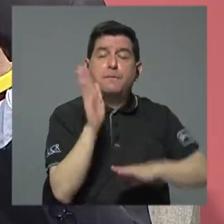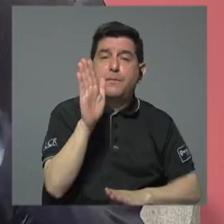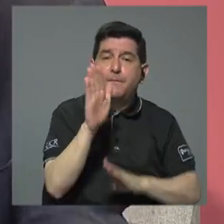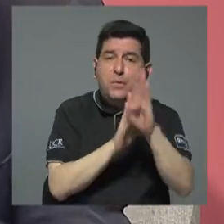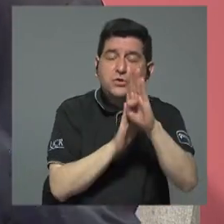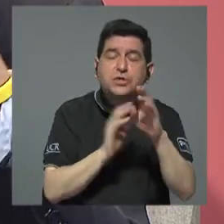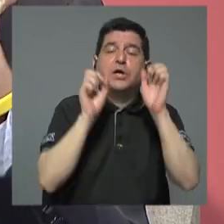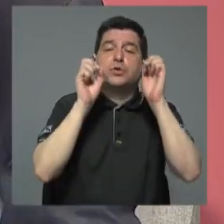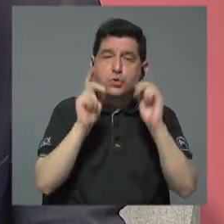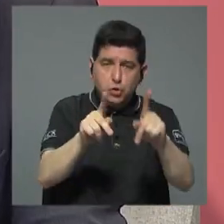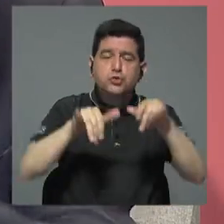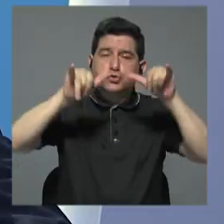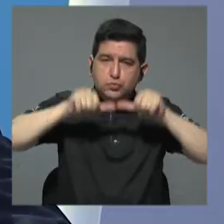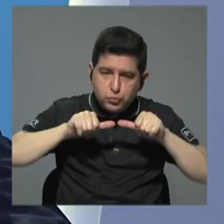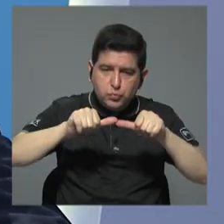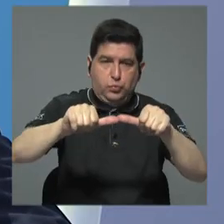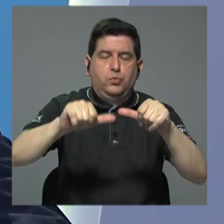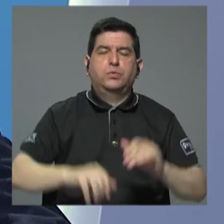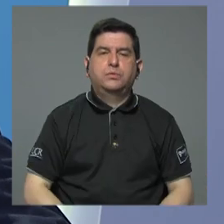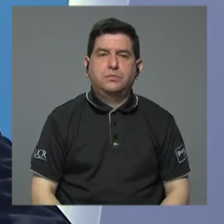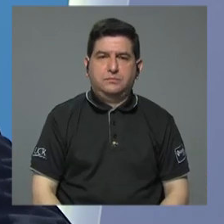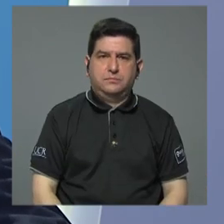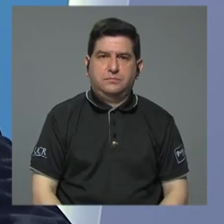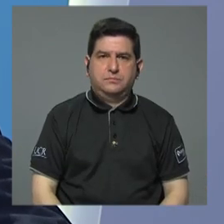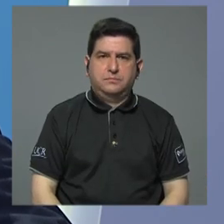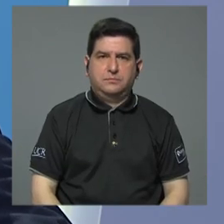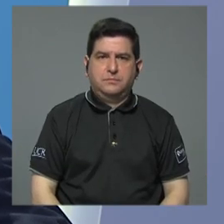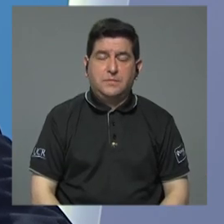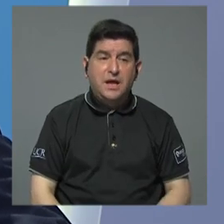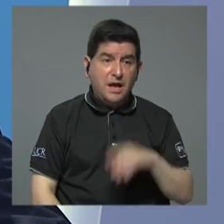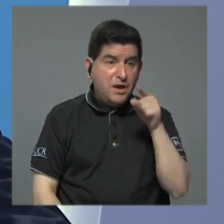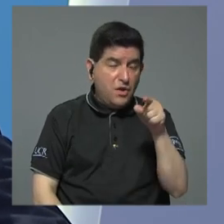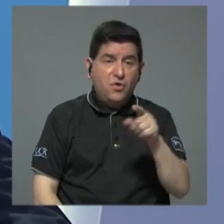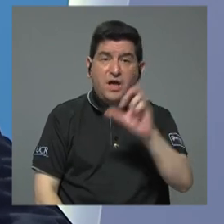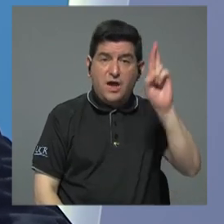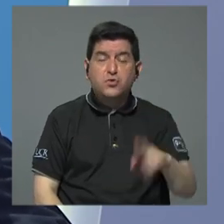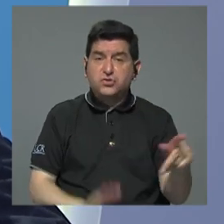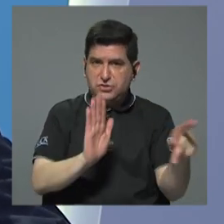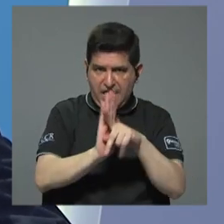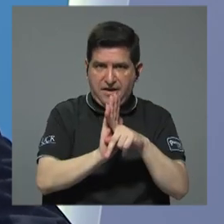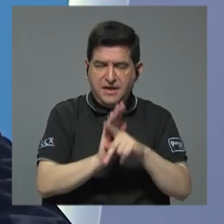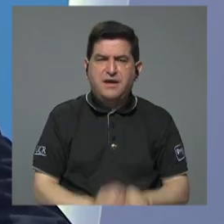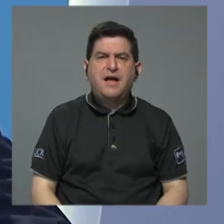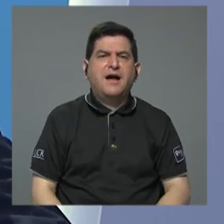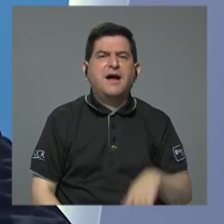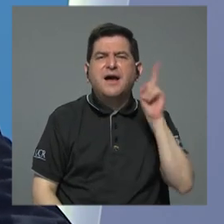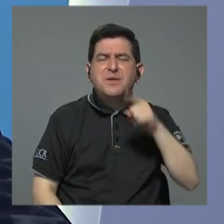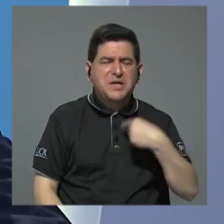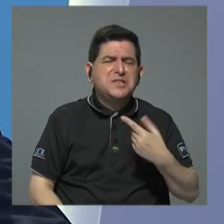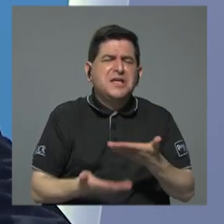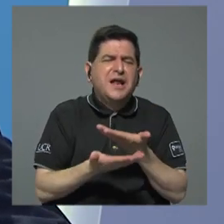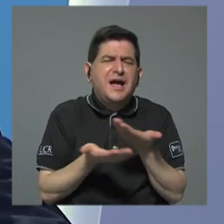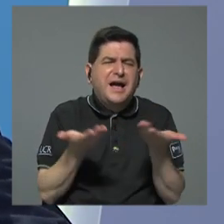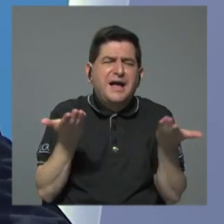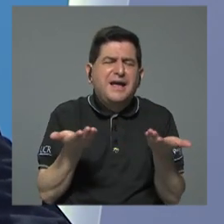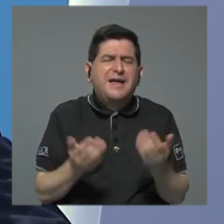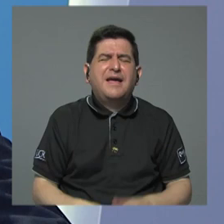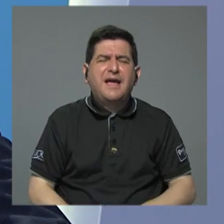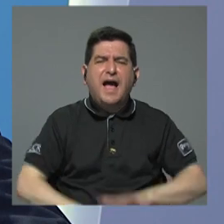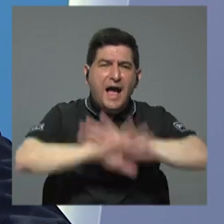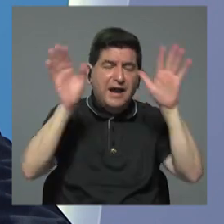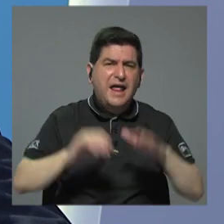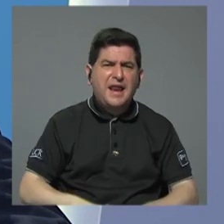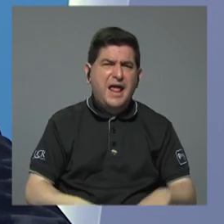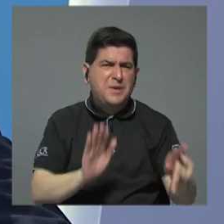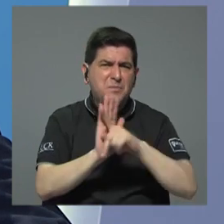desarrollo viables, sostenibles, porque lo que está prohibido en Costa Rica, y eso es una falacia que yo quiero aclarar, no es la minería de oro,